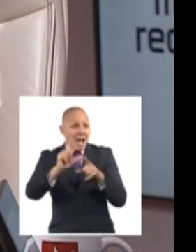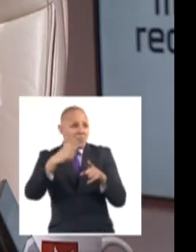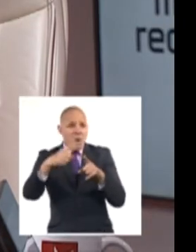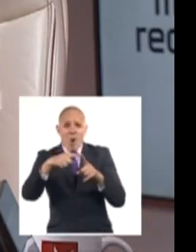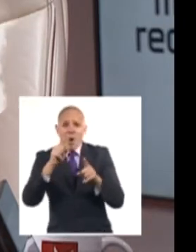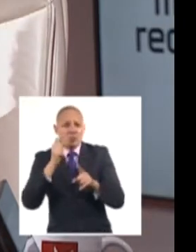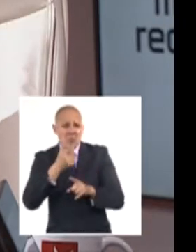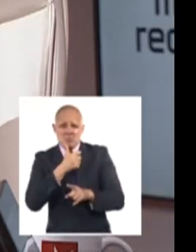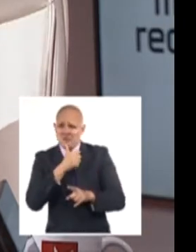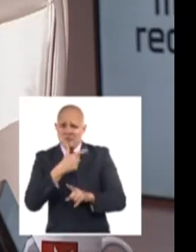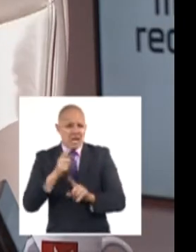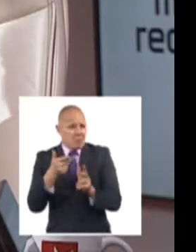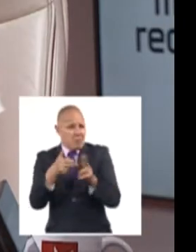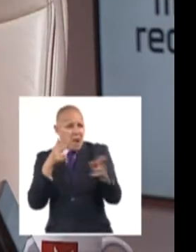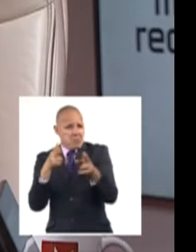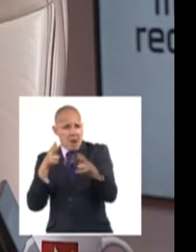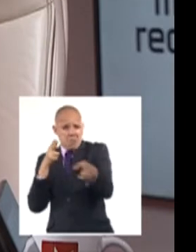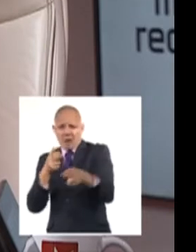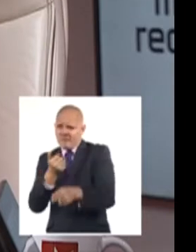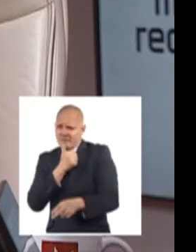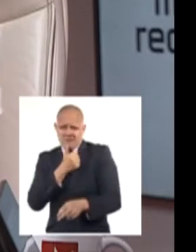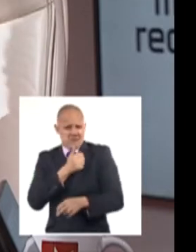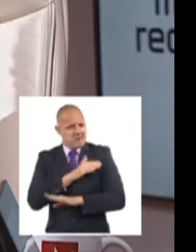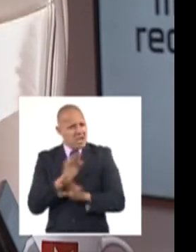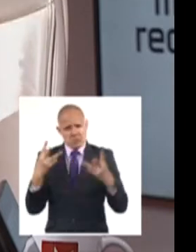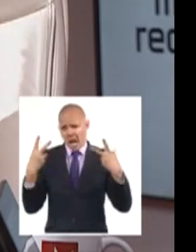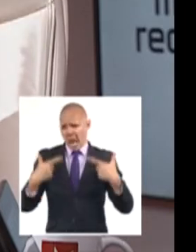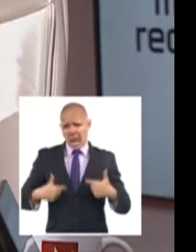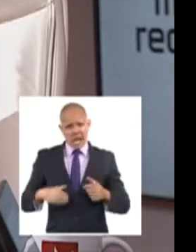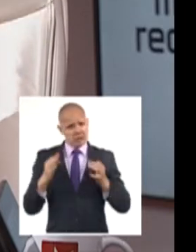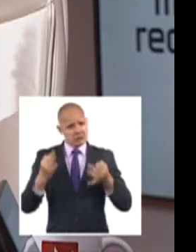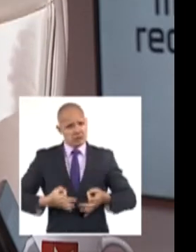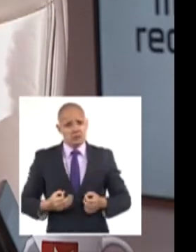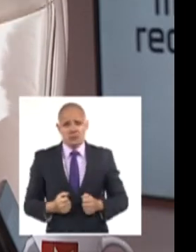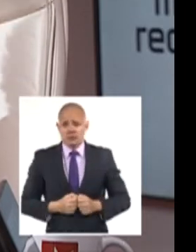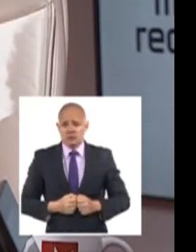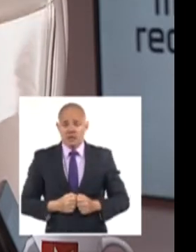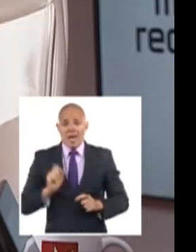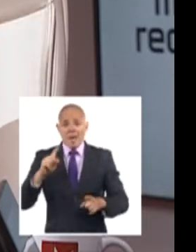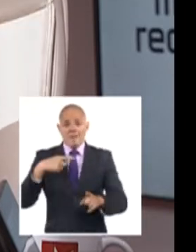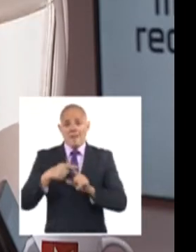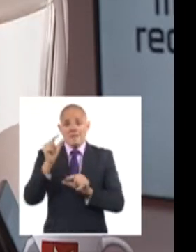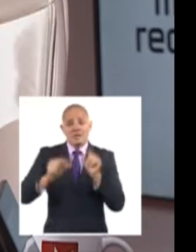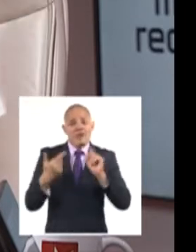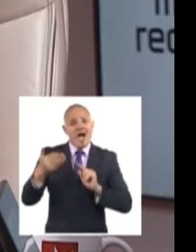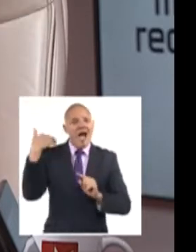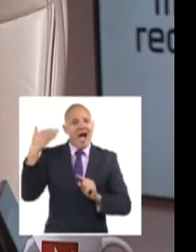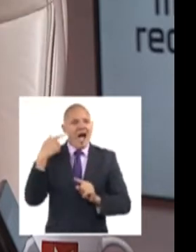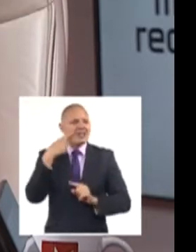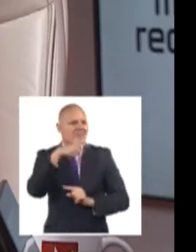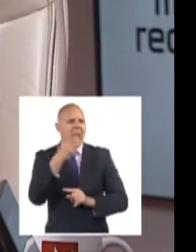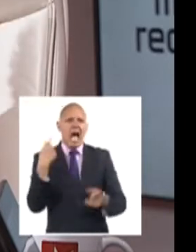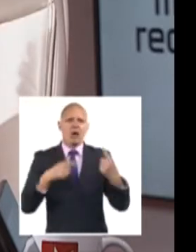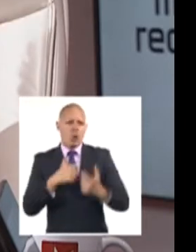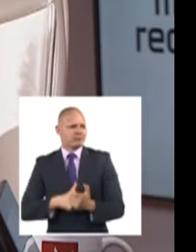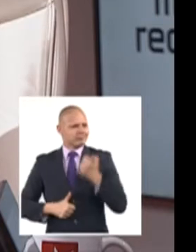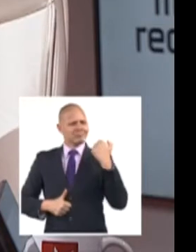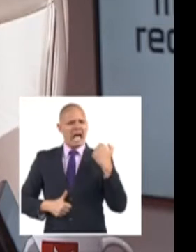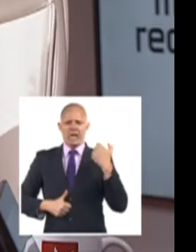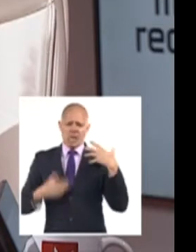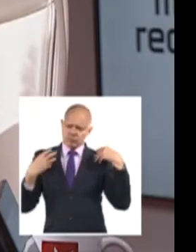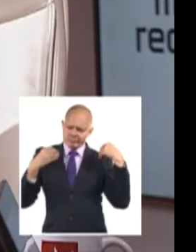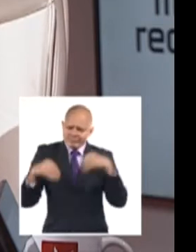selectiva los asesinatos contra los guerrilleros desmovilizados contra los líderes